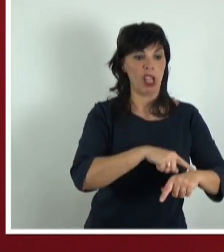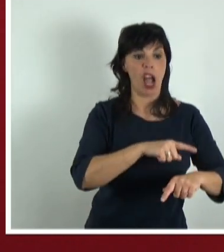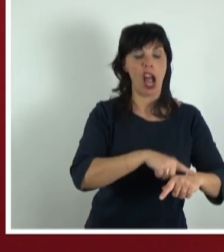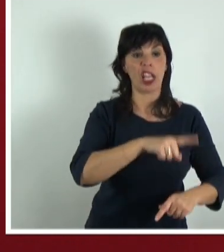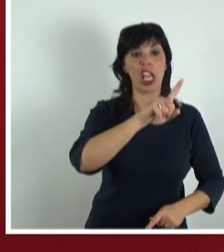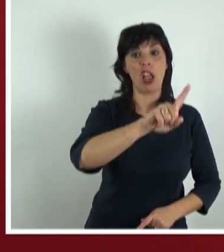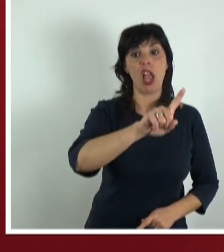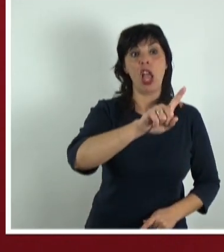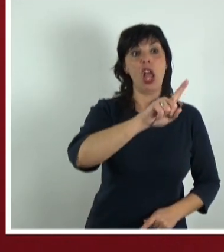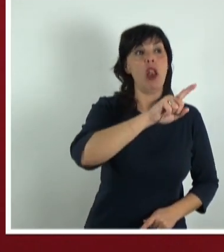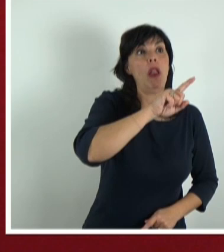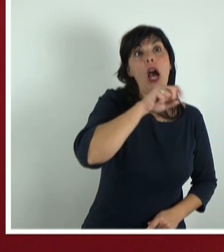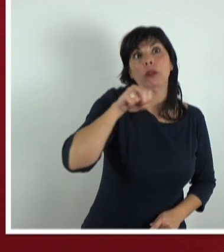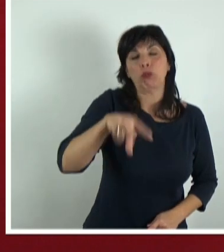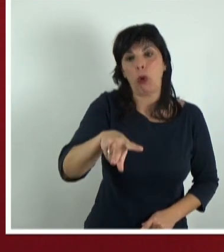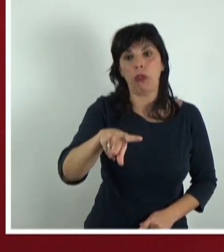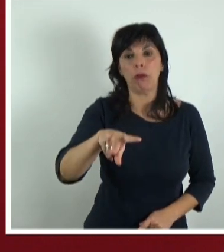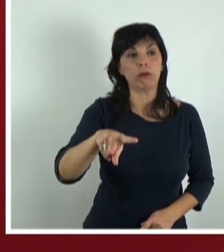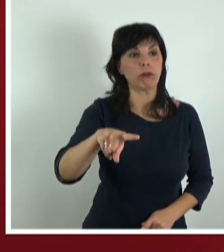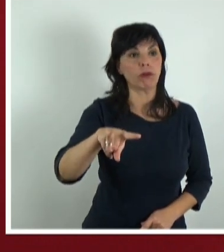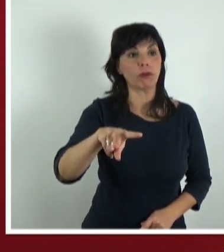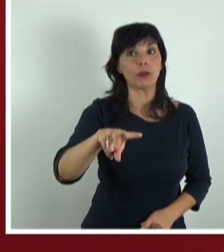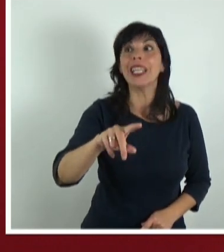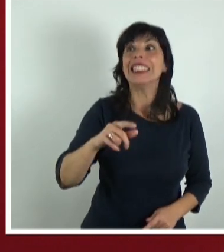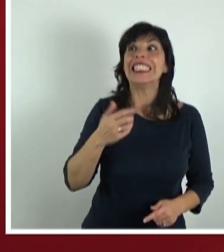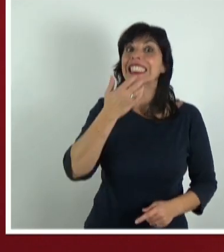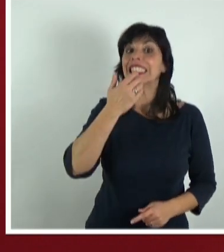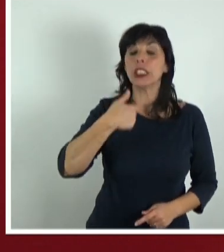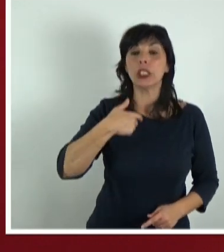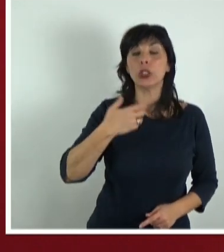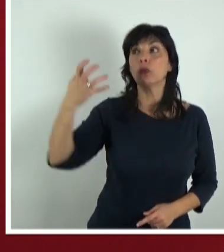son 4 o 5 horas. A Rusia también.